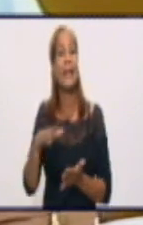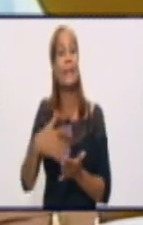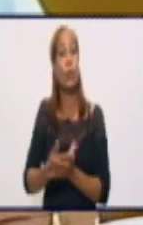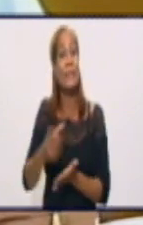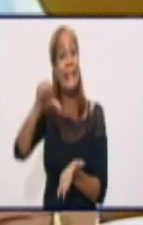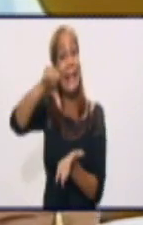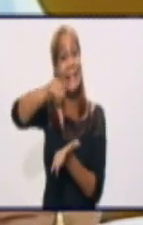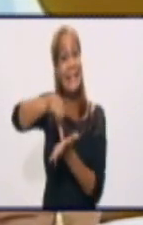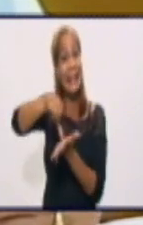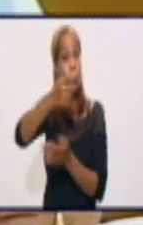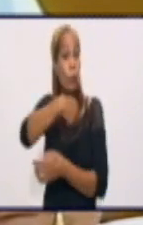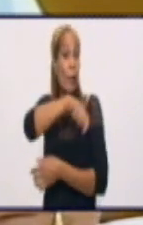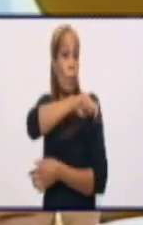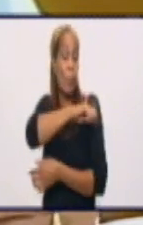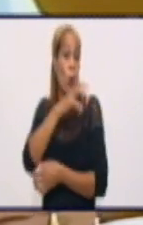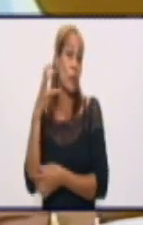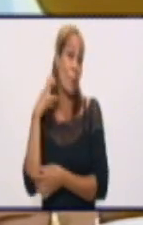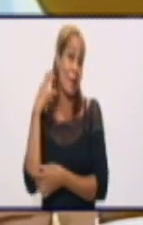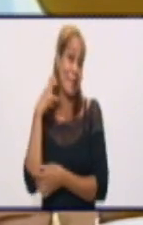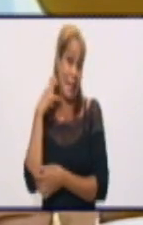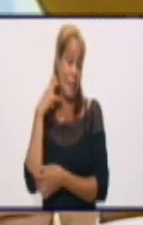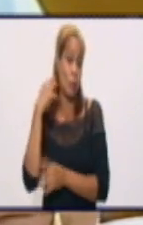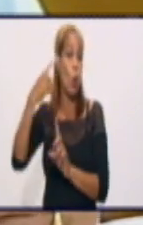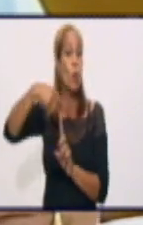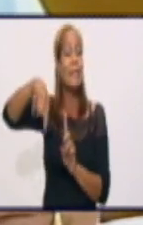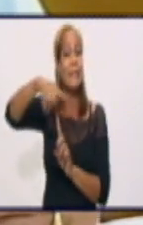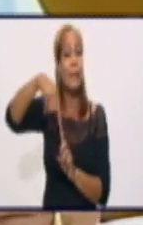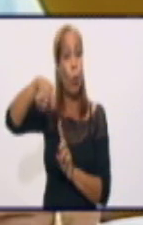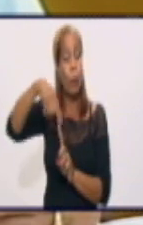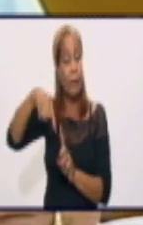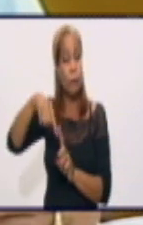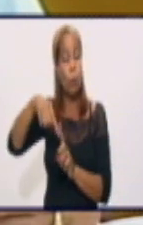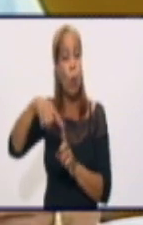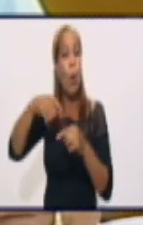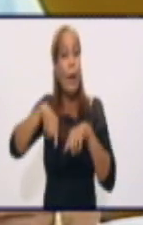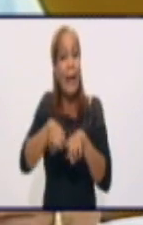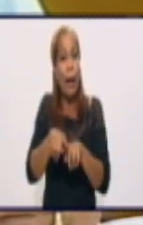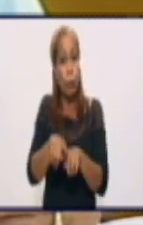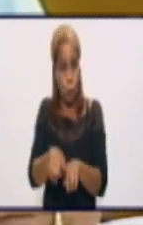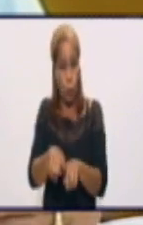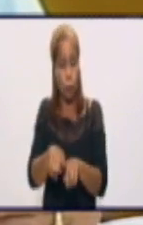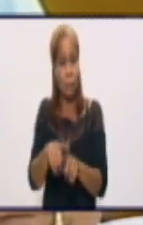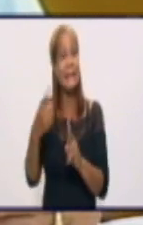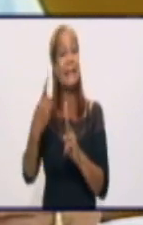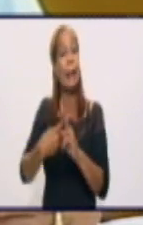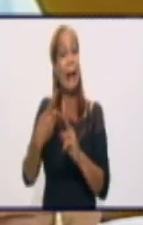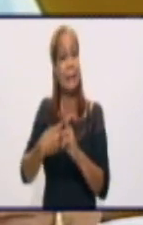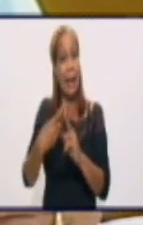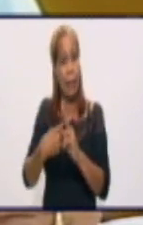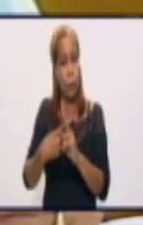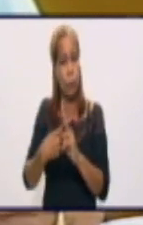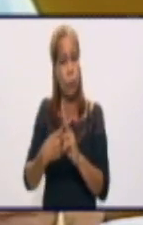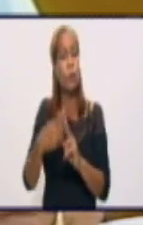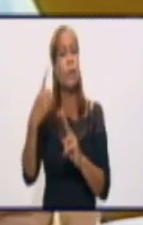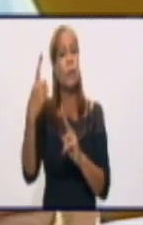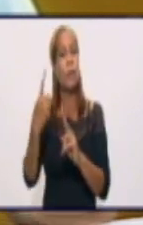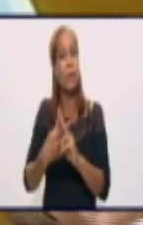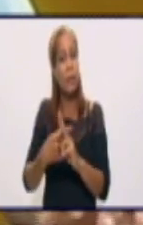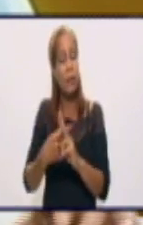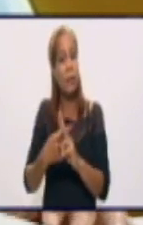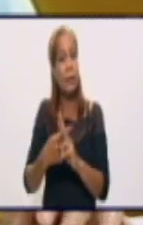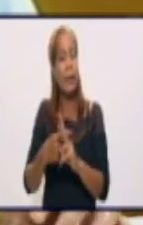el circuito la unión de bayamo y el circuito o sea que en aquel que mueve la parte de pretensado saquen hasta el entronque